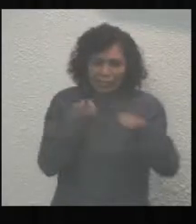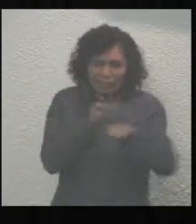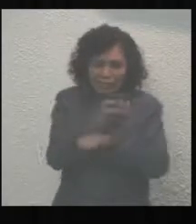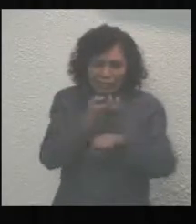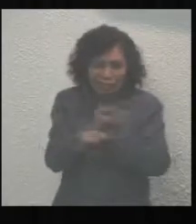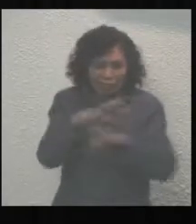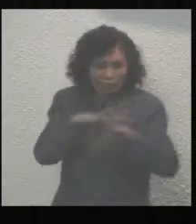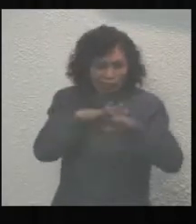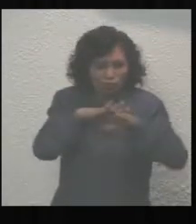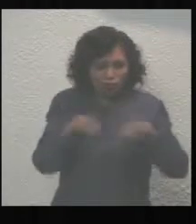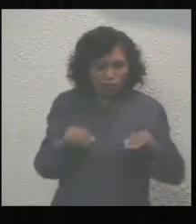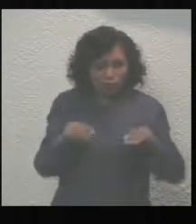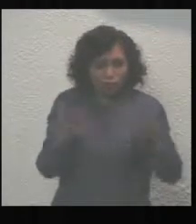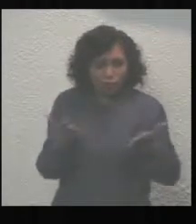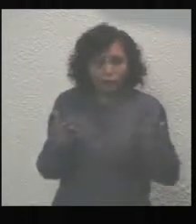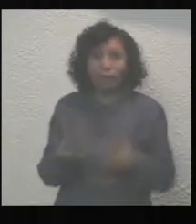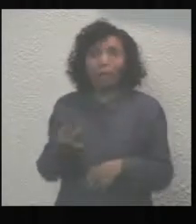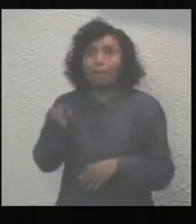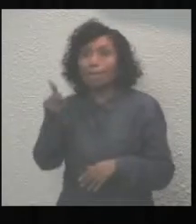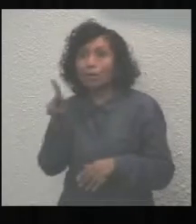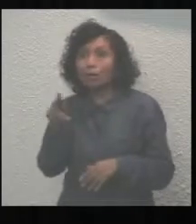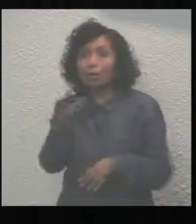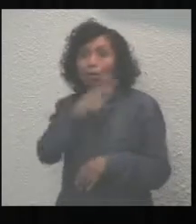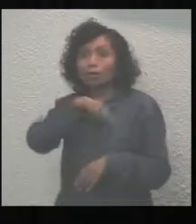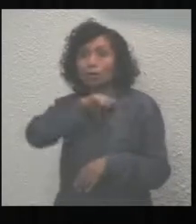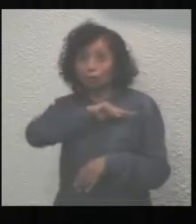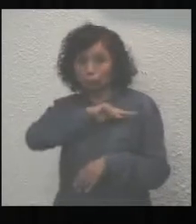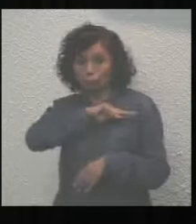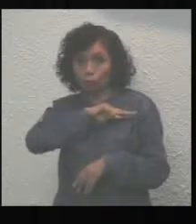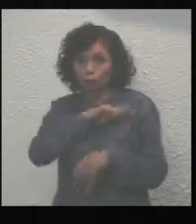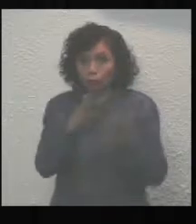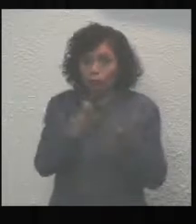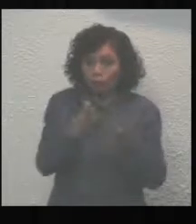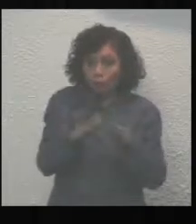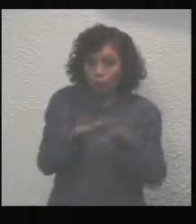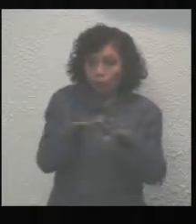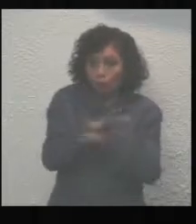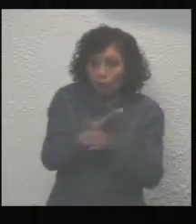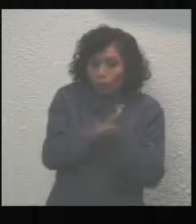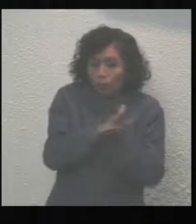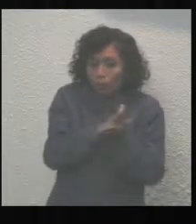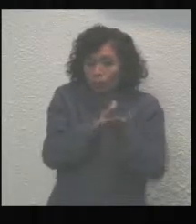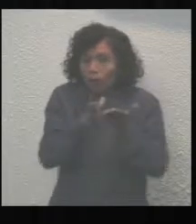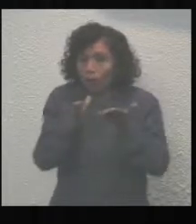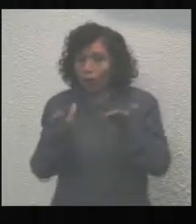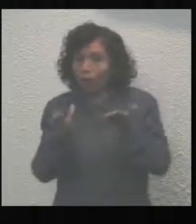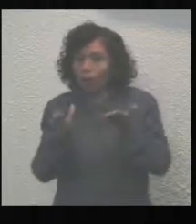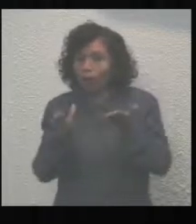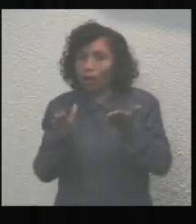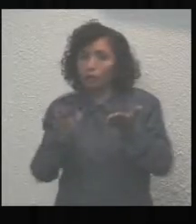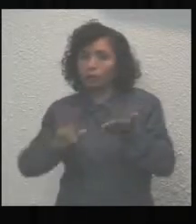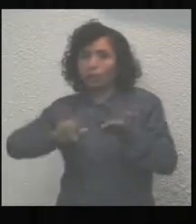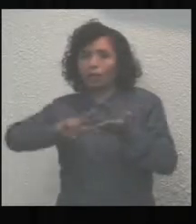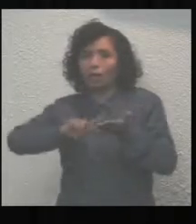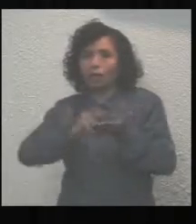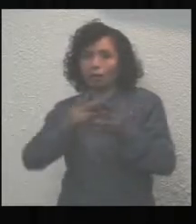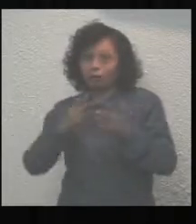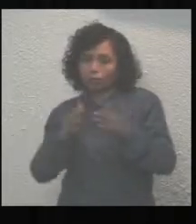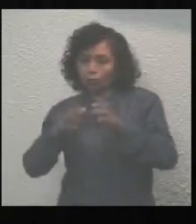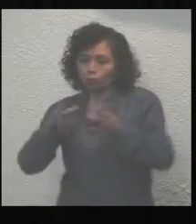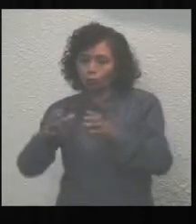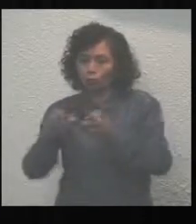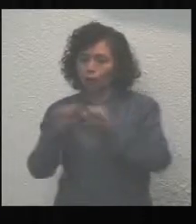entidad pero que nosotros identificamos que fue apenas el tránsito hacia una deseada renovación más profunda para